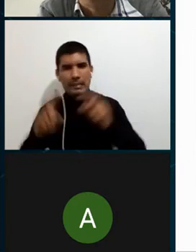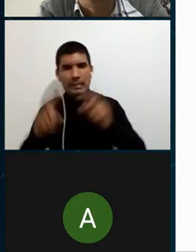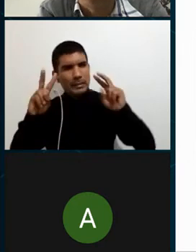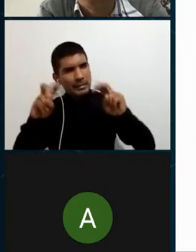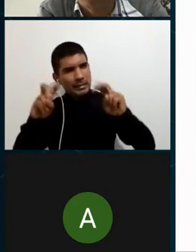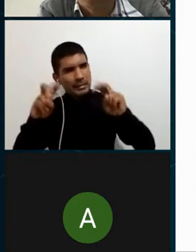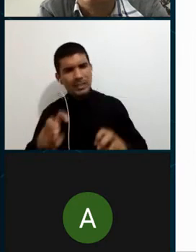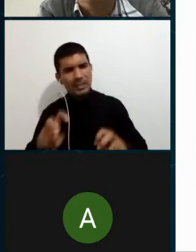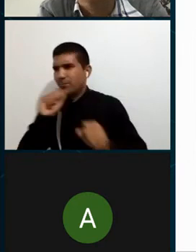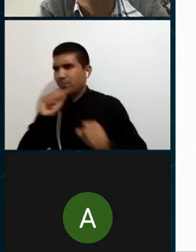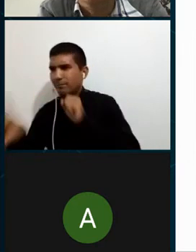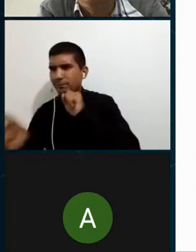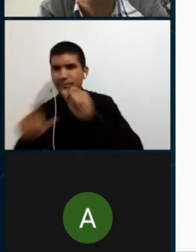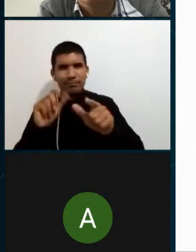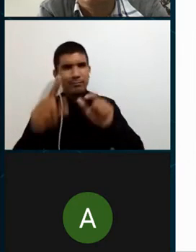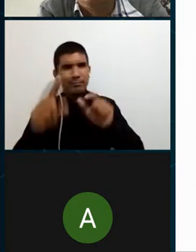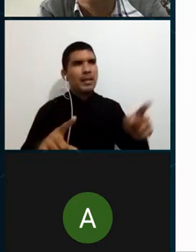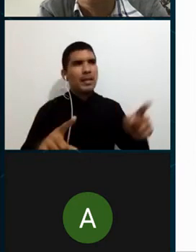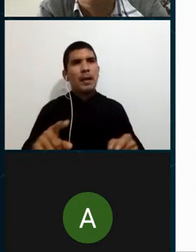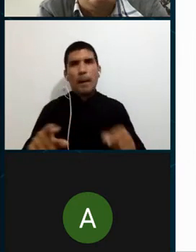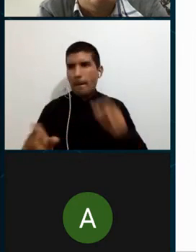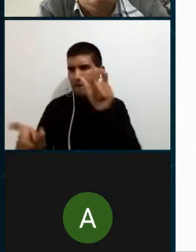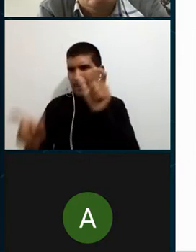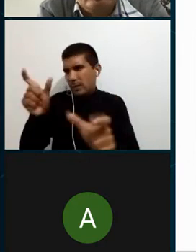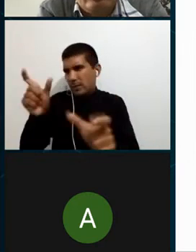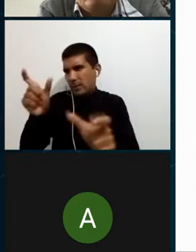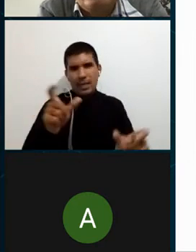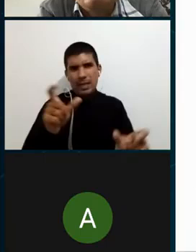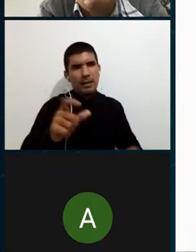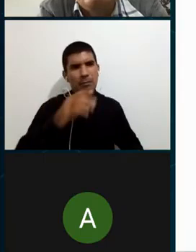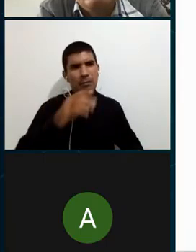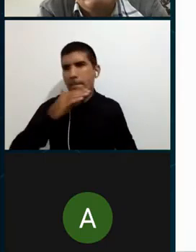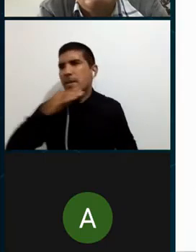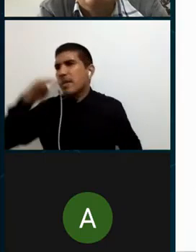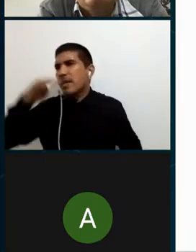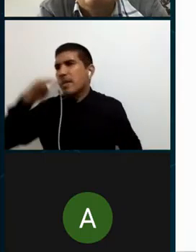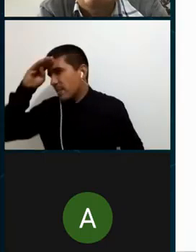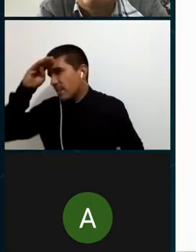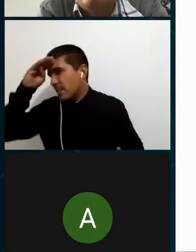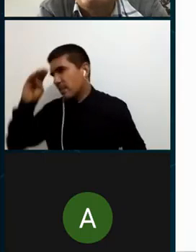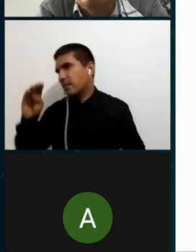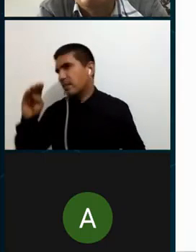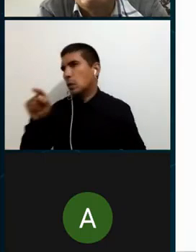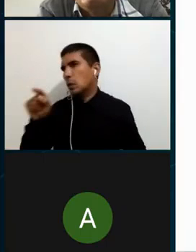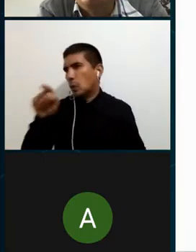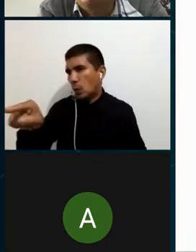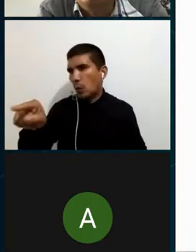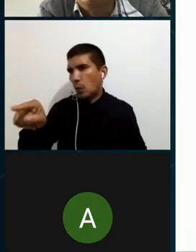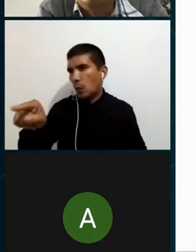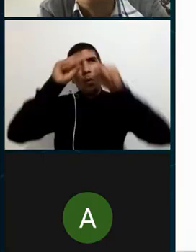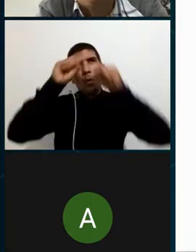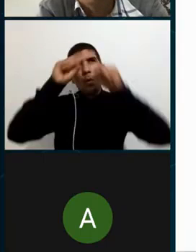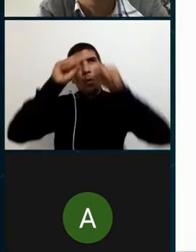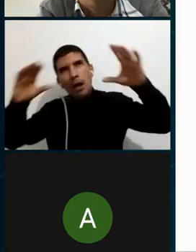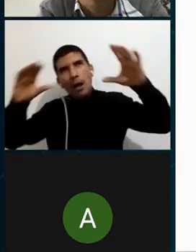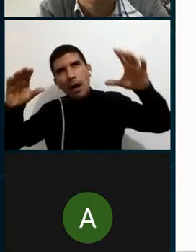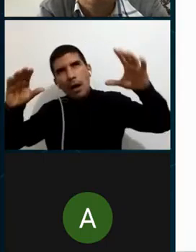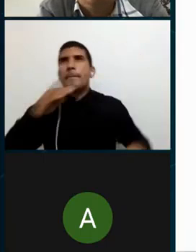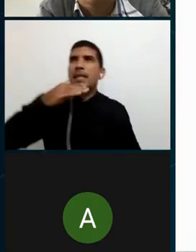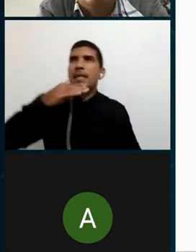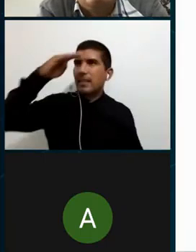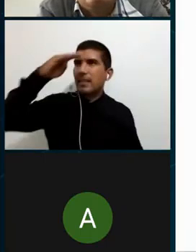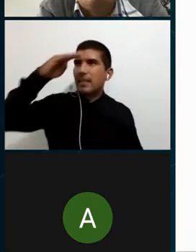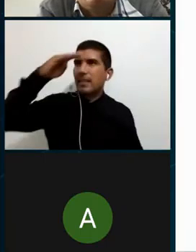ese Medellín que se estaban soñando como una ciudad inteligente o como una ciudad